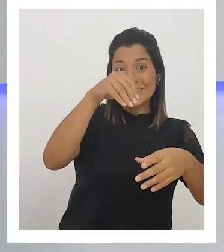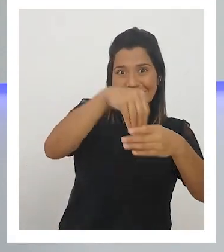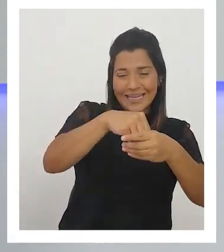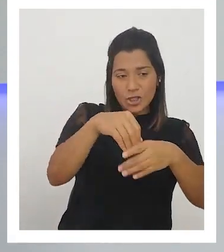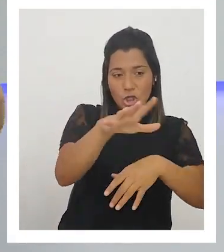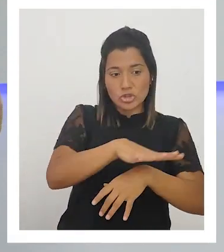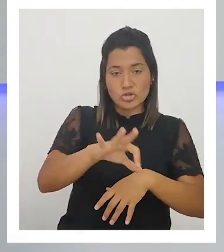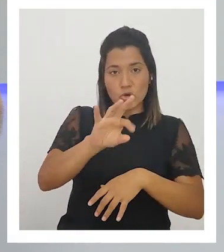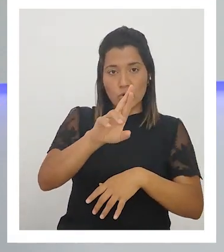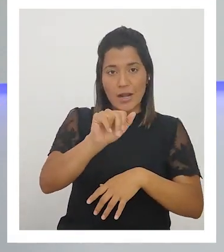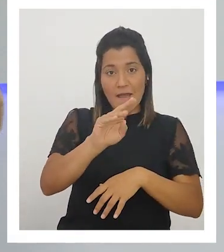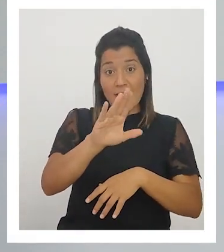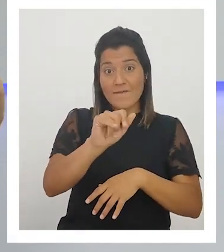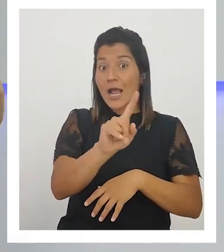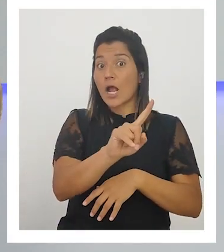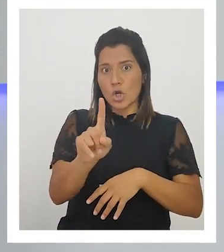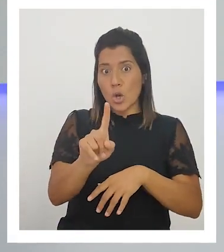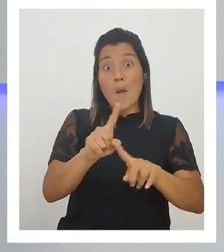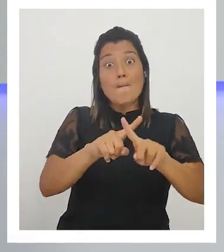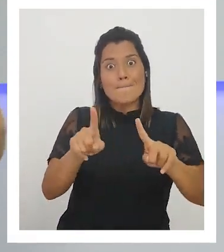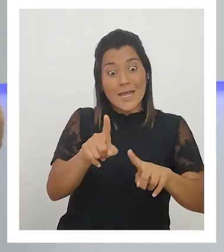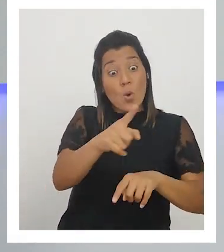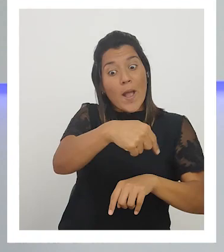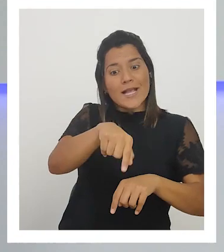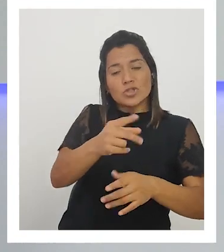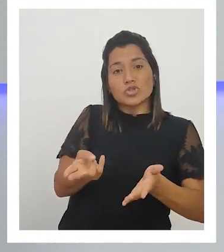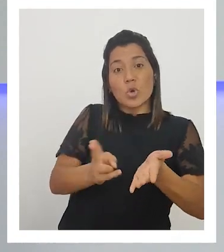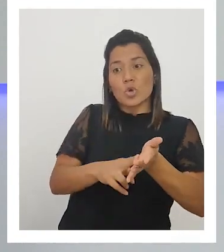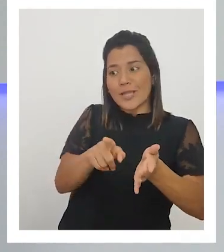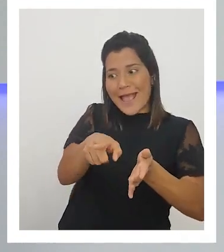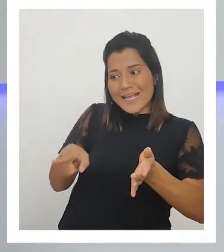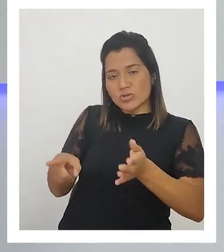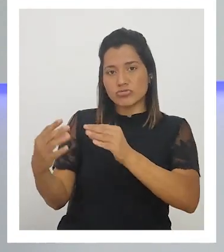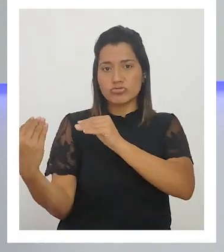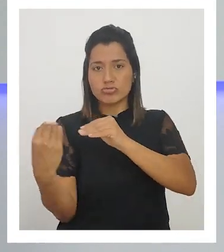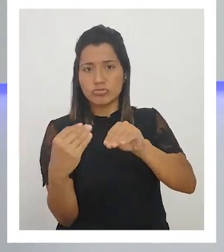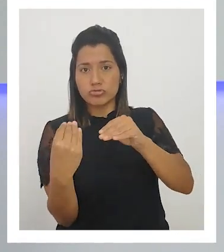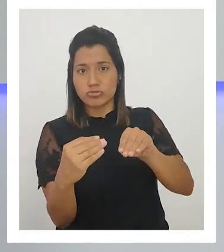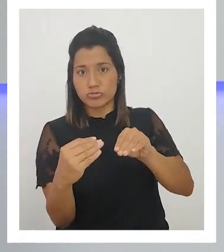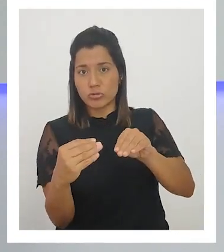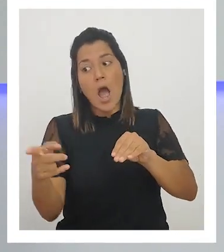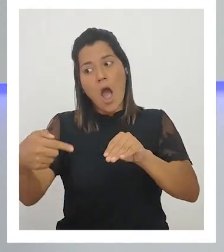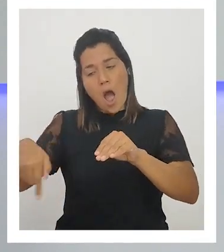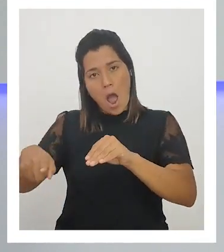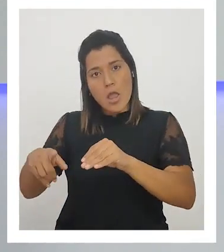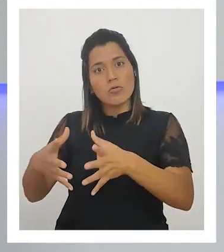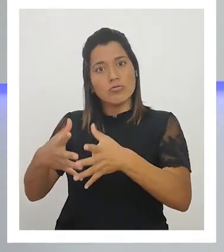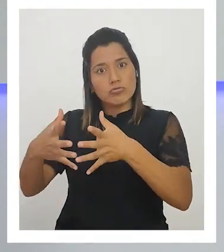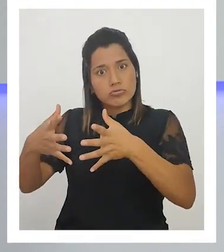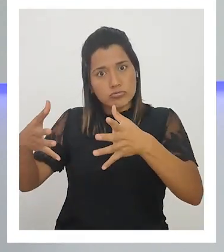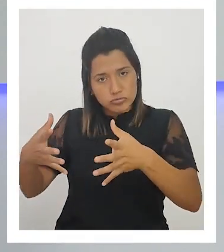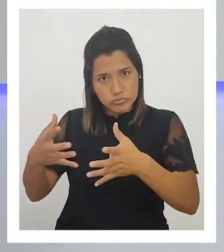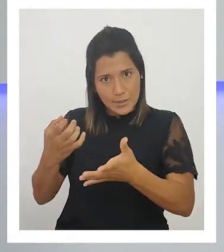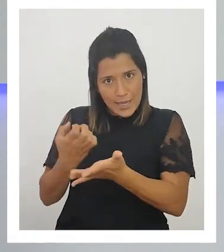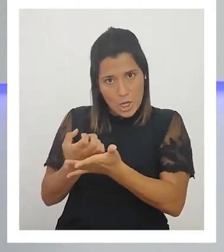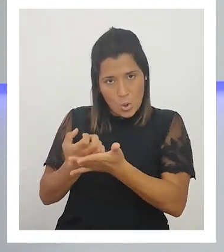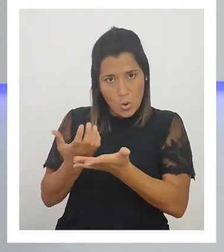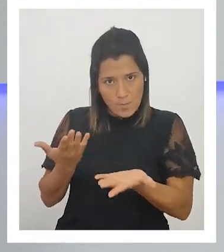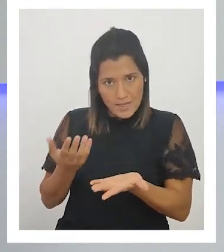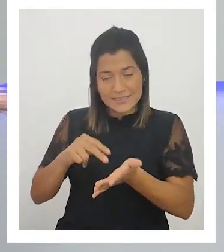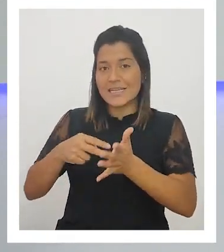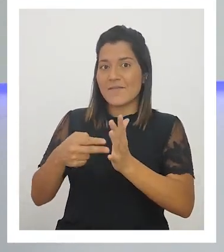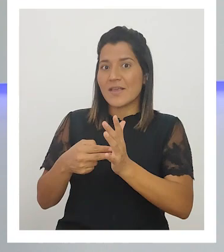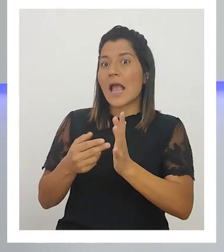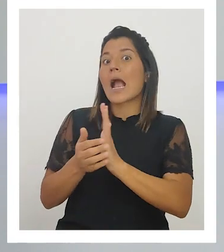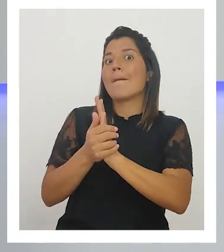la zona franca, pagan salarios que también se convierten en capacidad de consumo para las personas. Así que